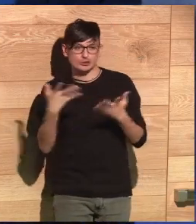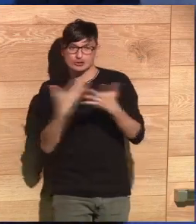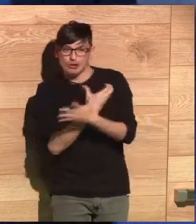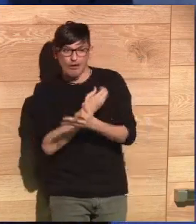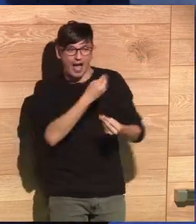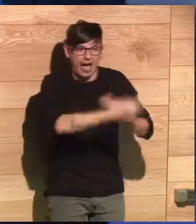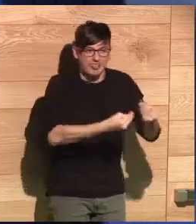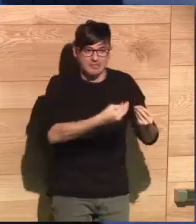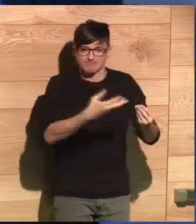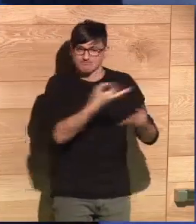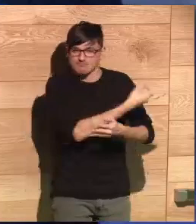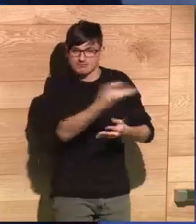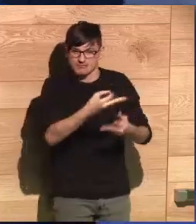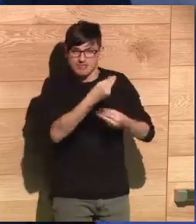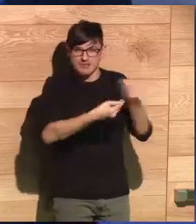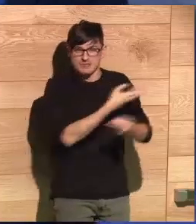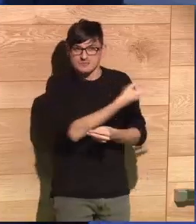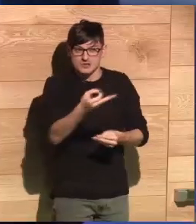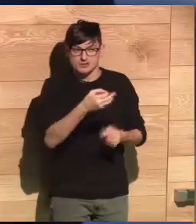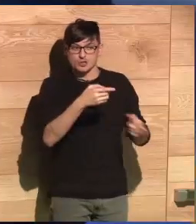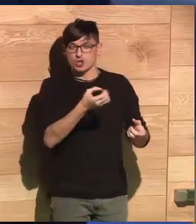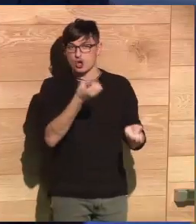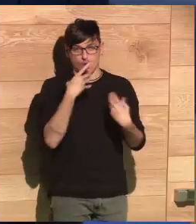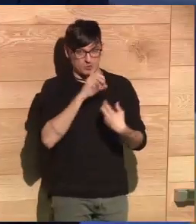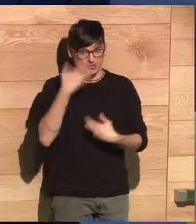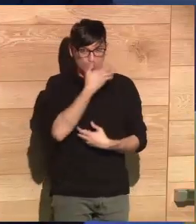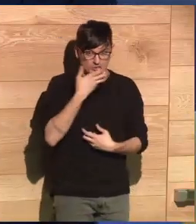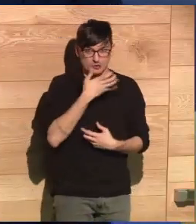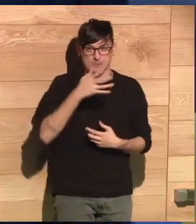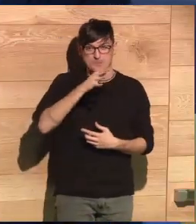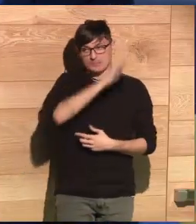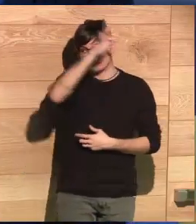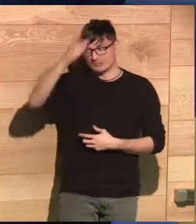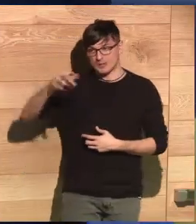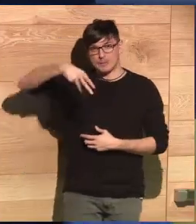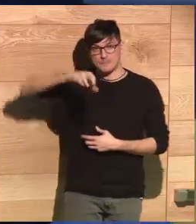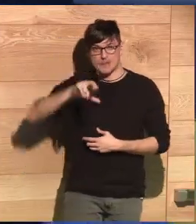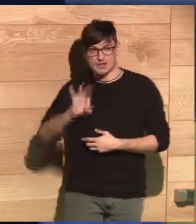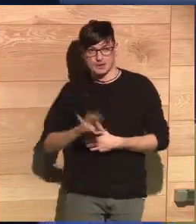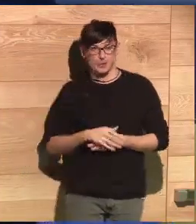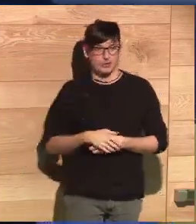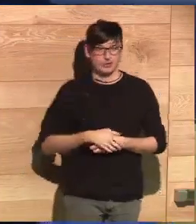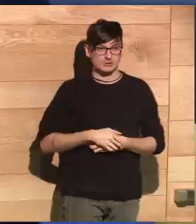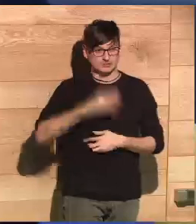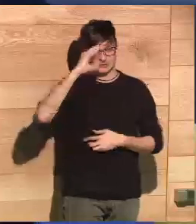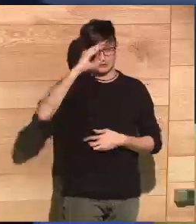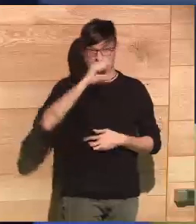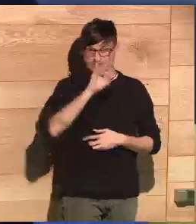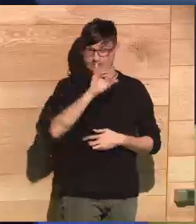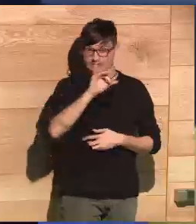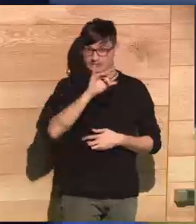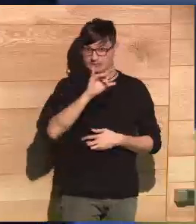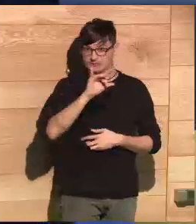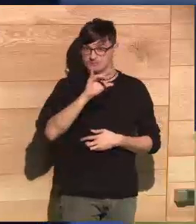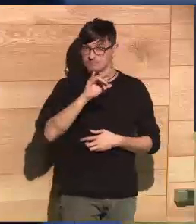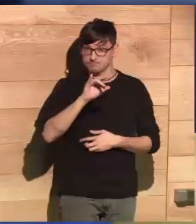lo hace bonito. Y, cómo no, no me cuentes cuentos. Así que, Mario, adelante. Hola, sí.